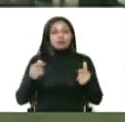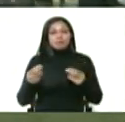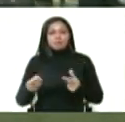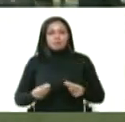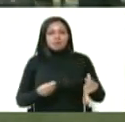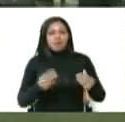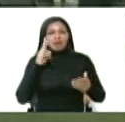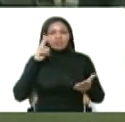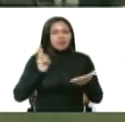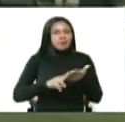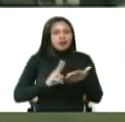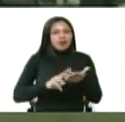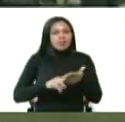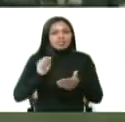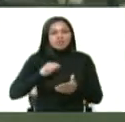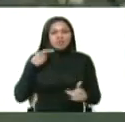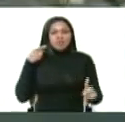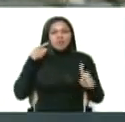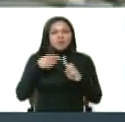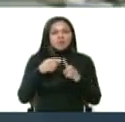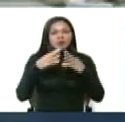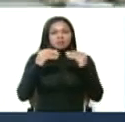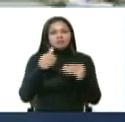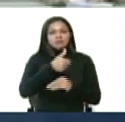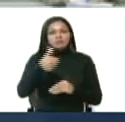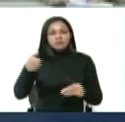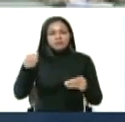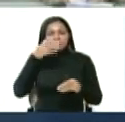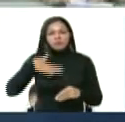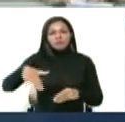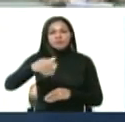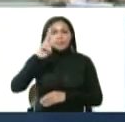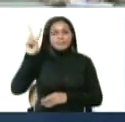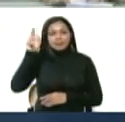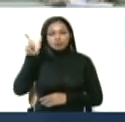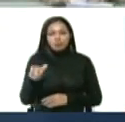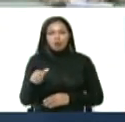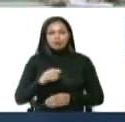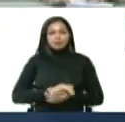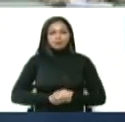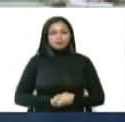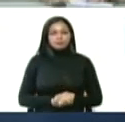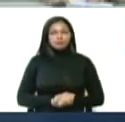y verdaderamente que le llegue a toda la población venezolana.